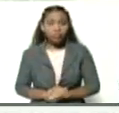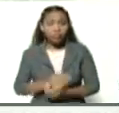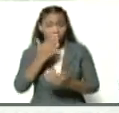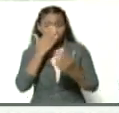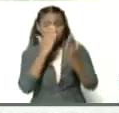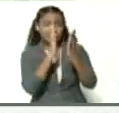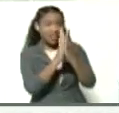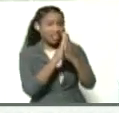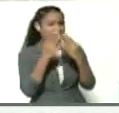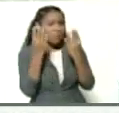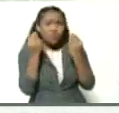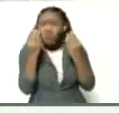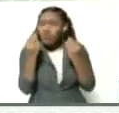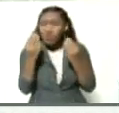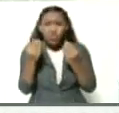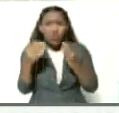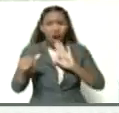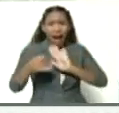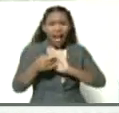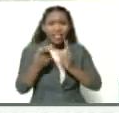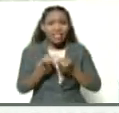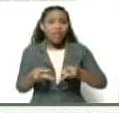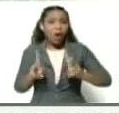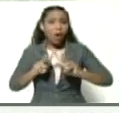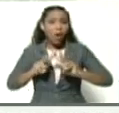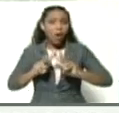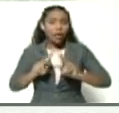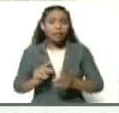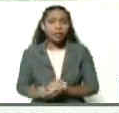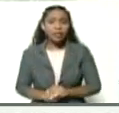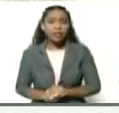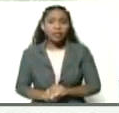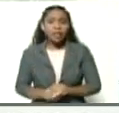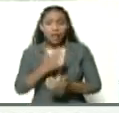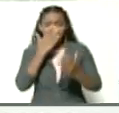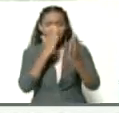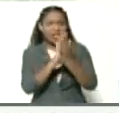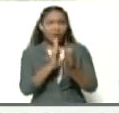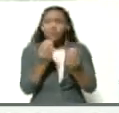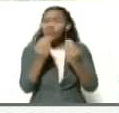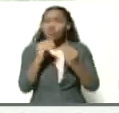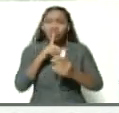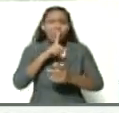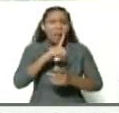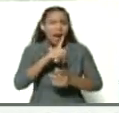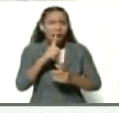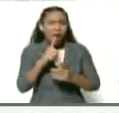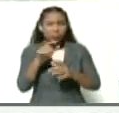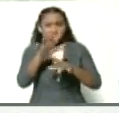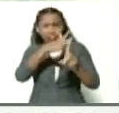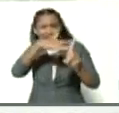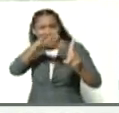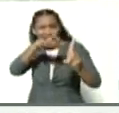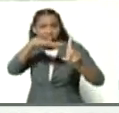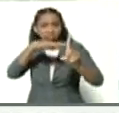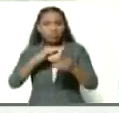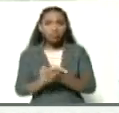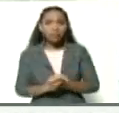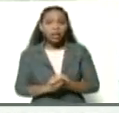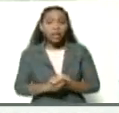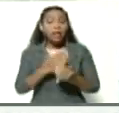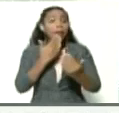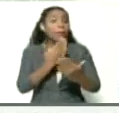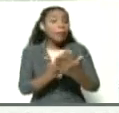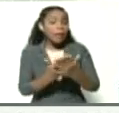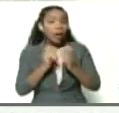frente a tantos antivalores, frente a tanta maldad y perversidad, y que nos